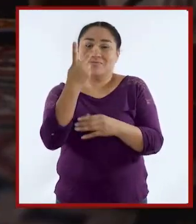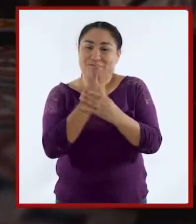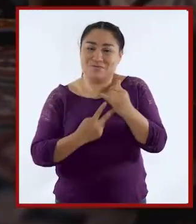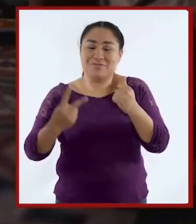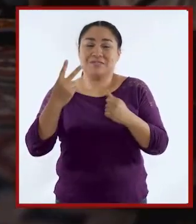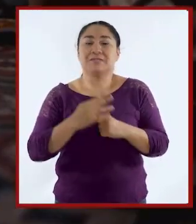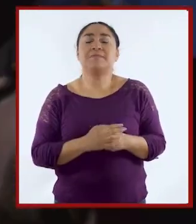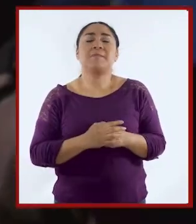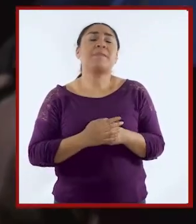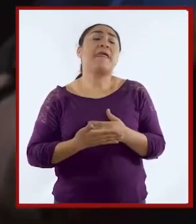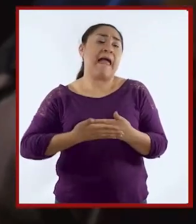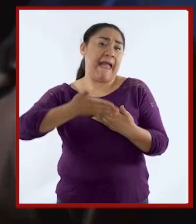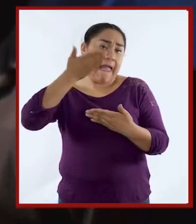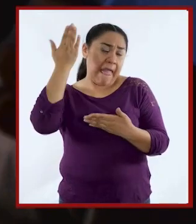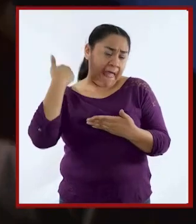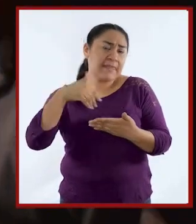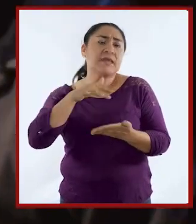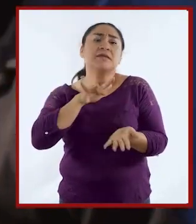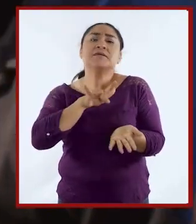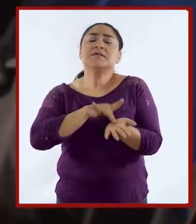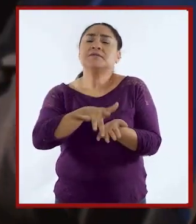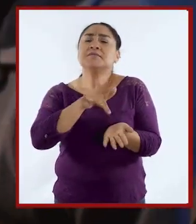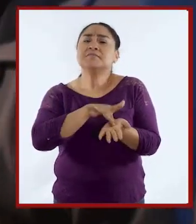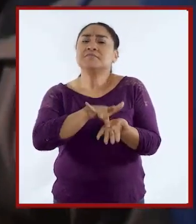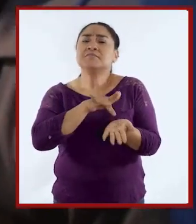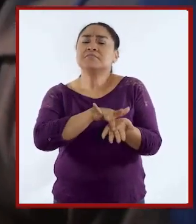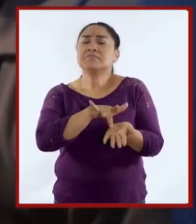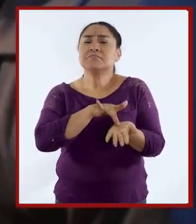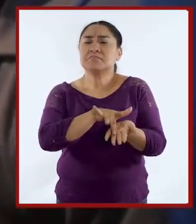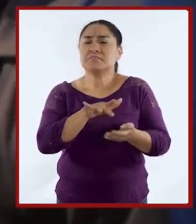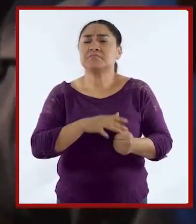4 años. En un inicio nos estaba brindando el servicio